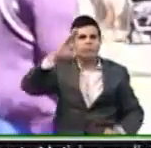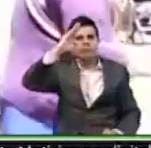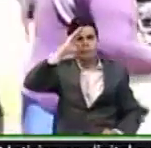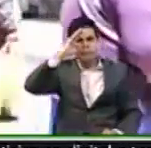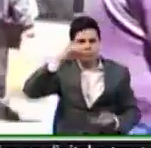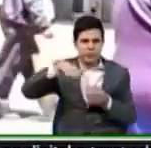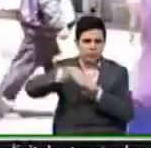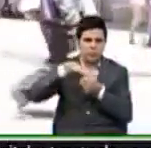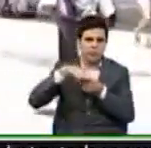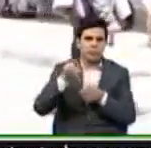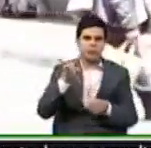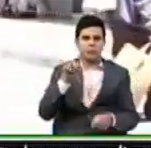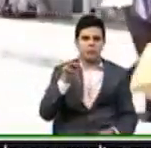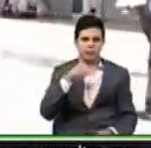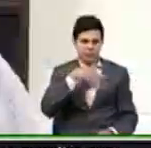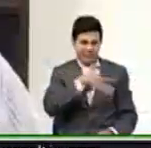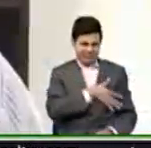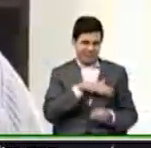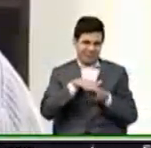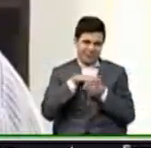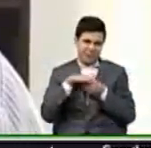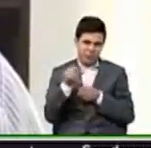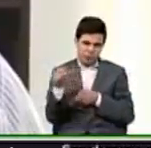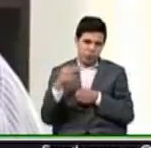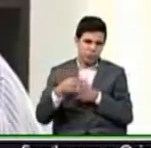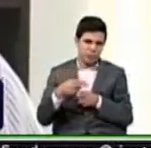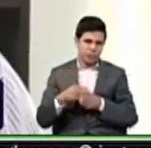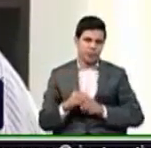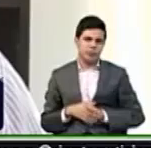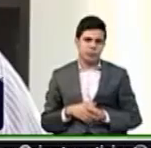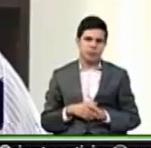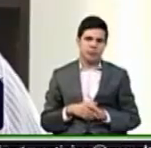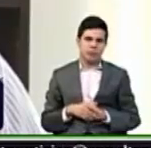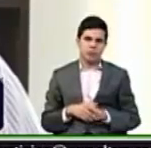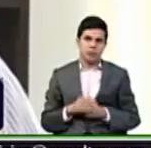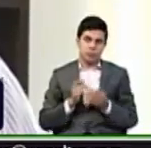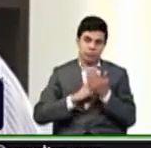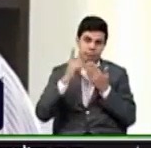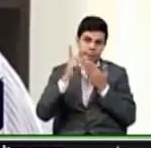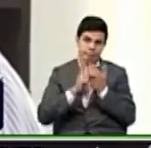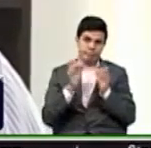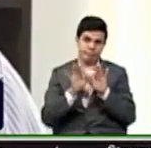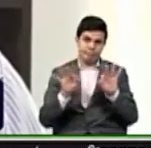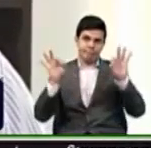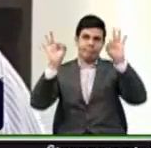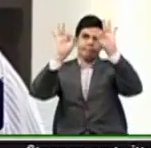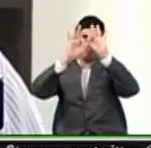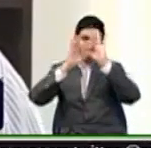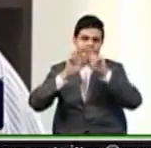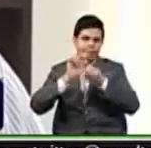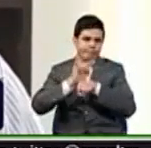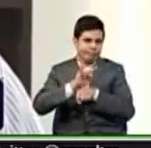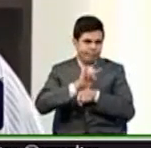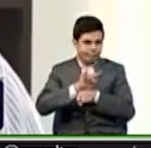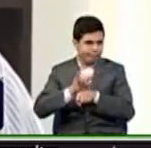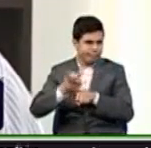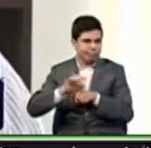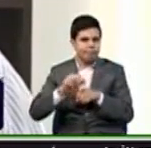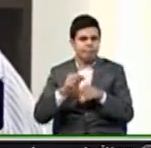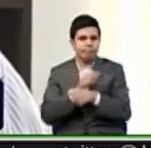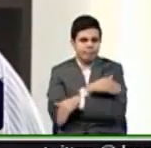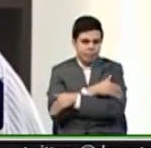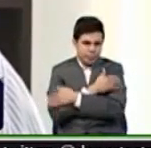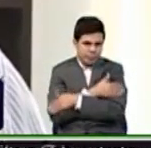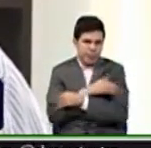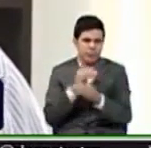del barrio Simón Bolívar. Este proyecto es muy importante porque pues es la seguridad tanto de Pamplona como de